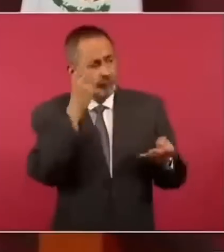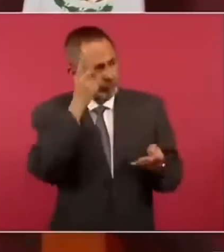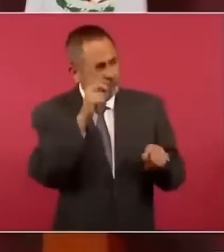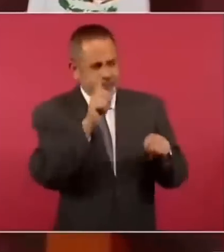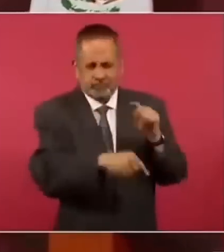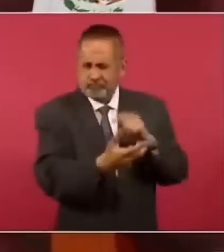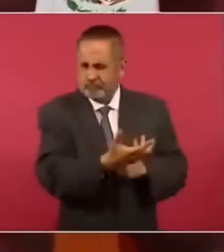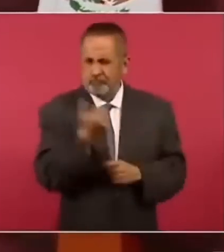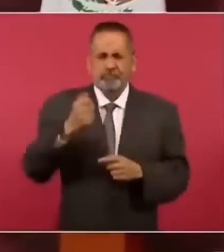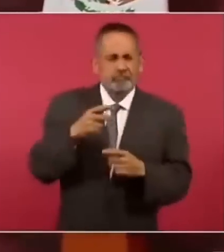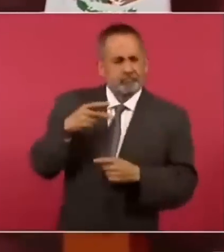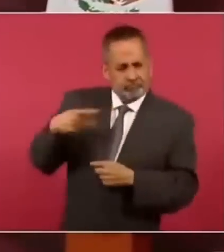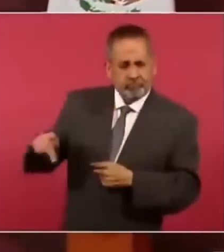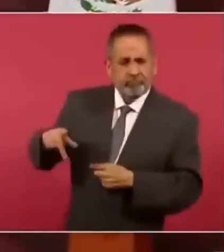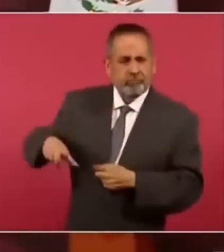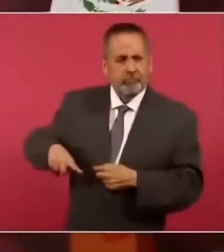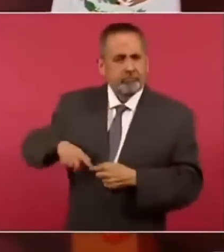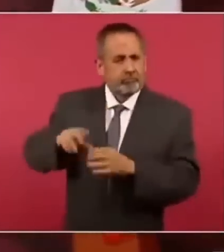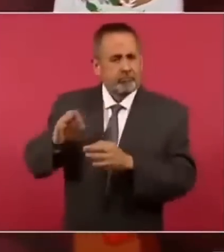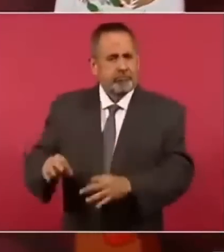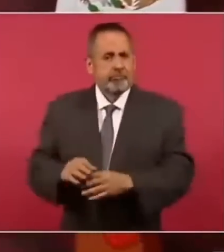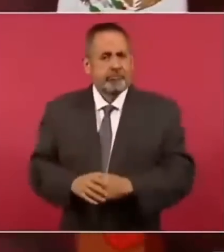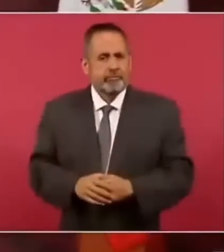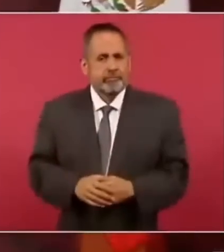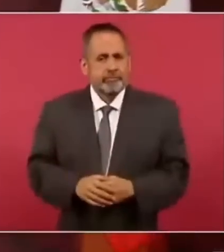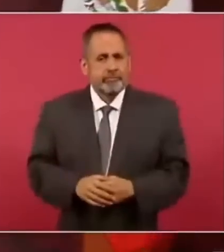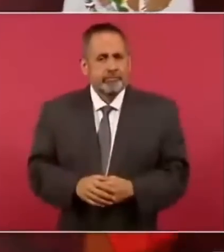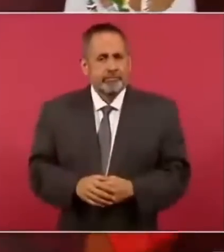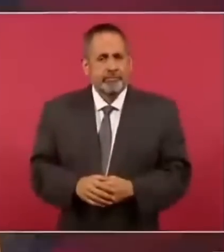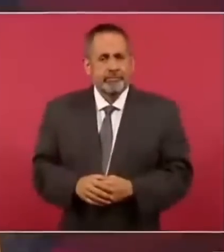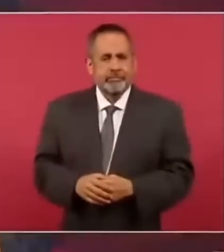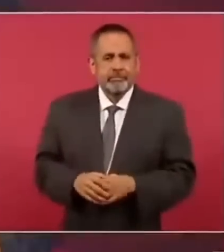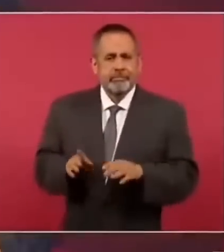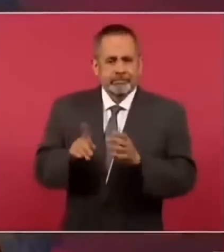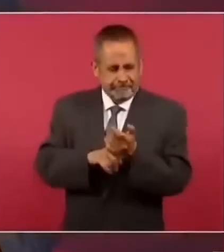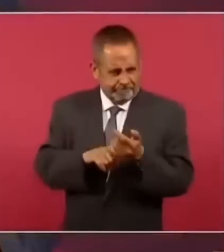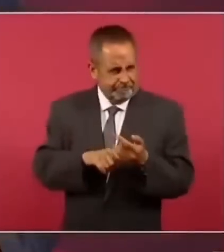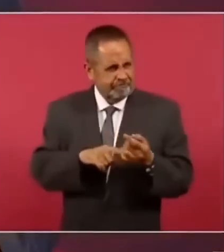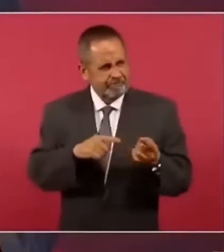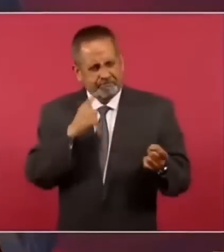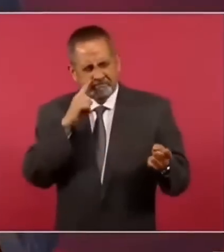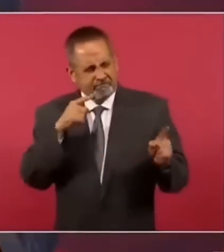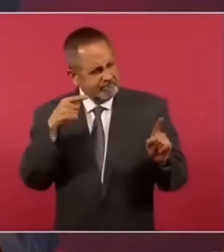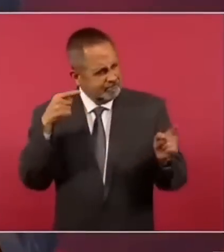Como dirían mis paisanos veracruzanos, le zumba.